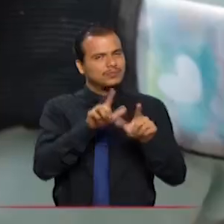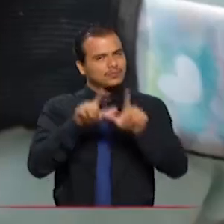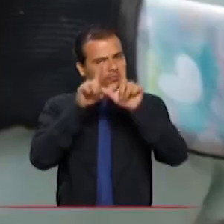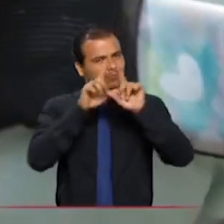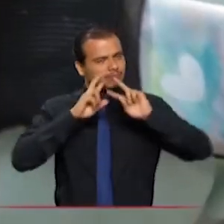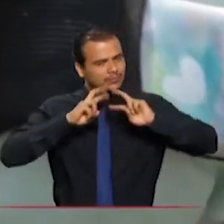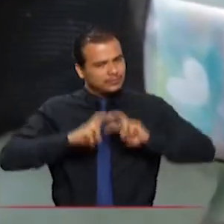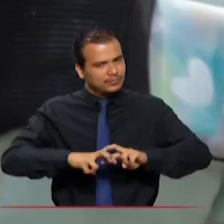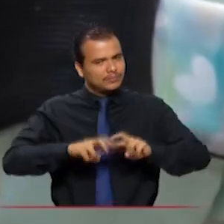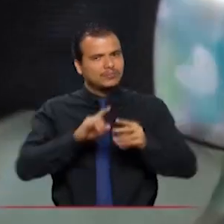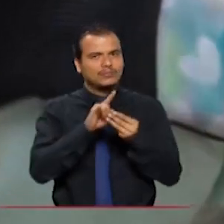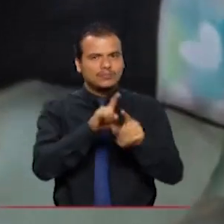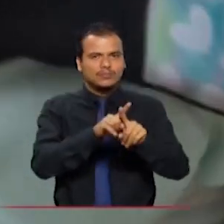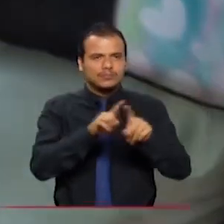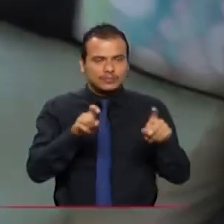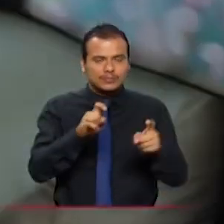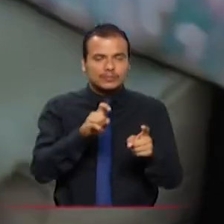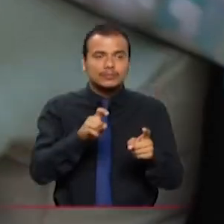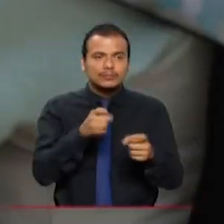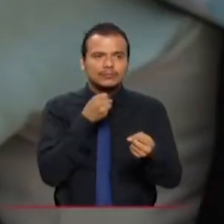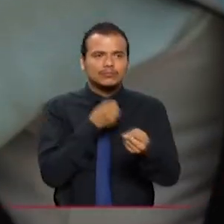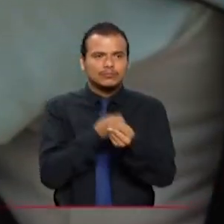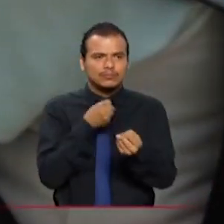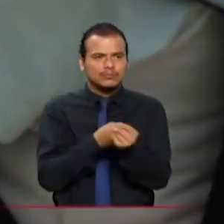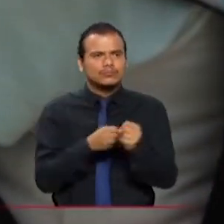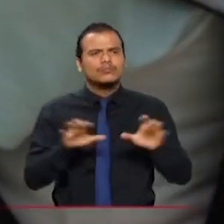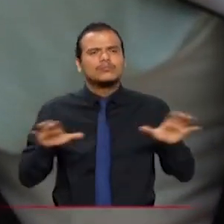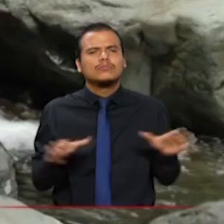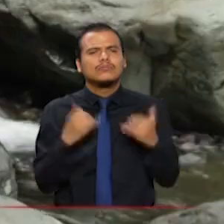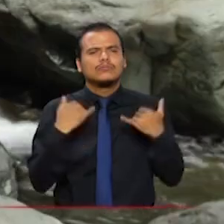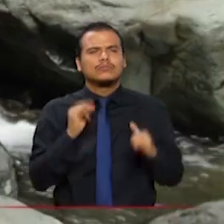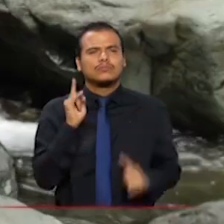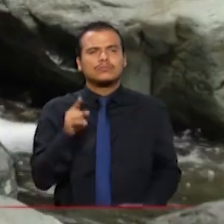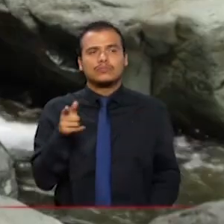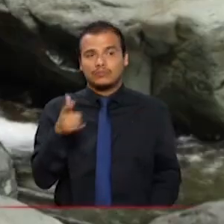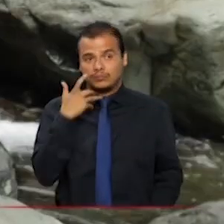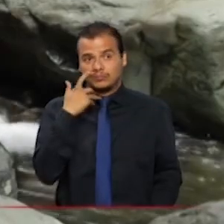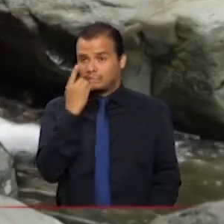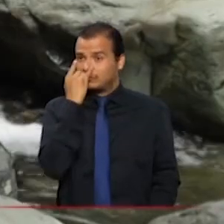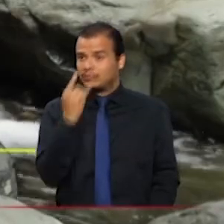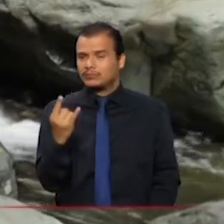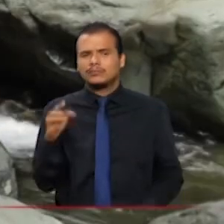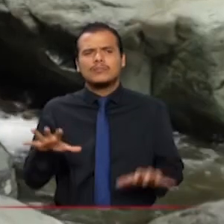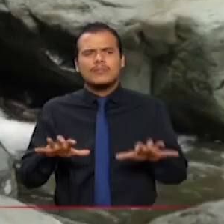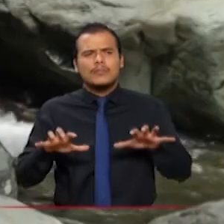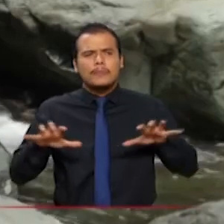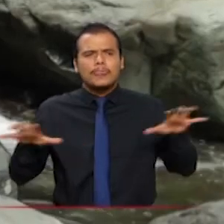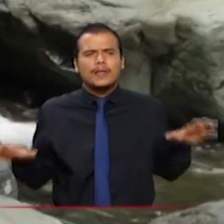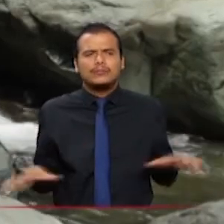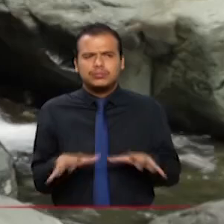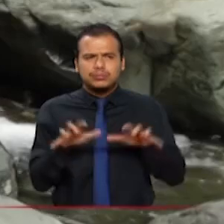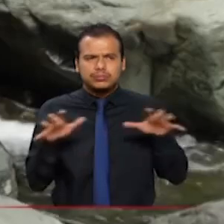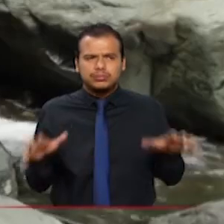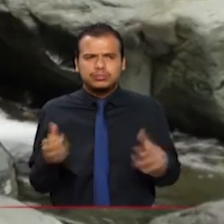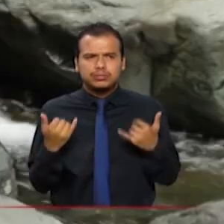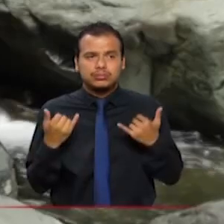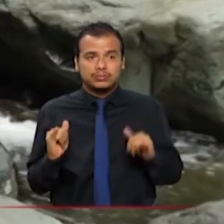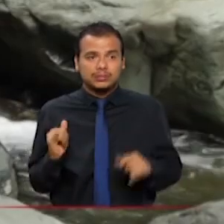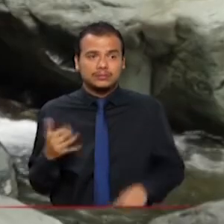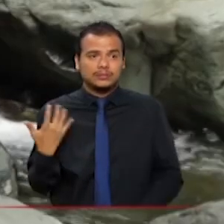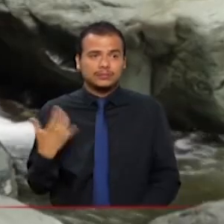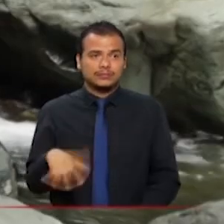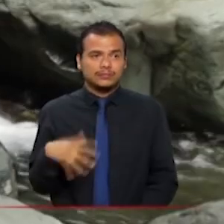sobre estos pequeños seres vivos. Puedo decir que me parece una actividad bastante interesante como pasar desde